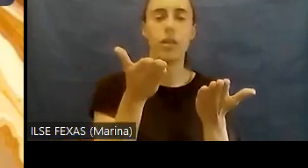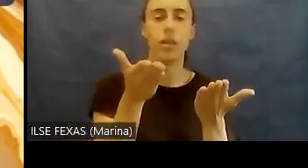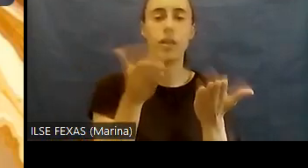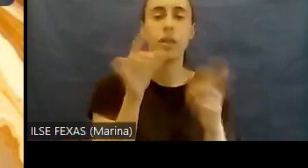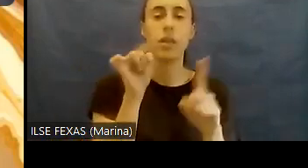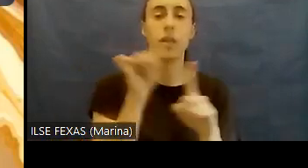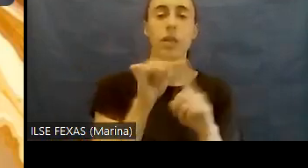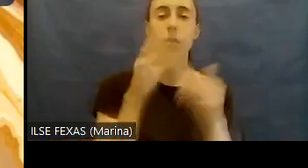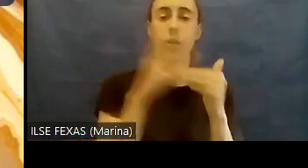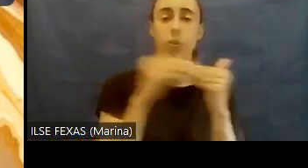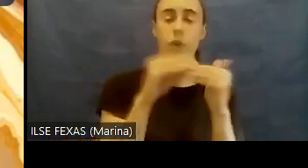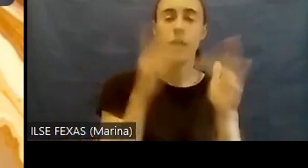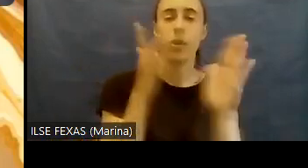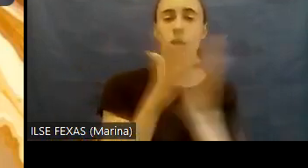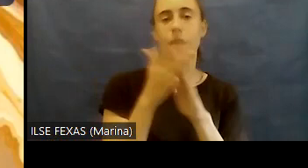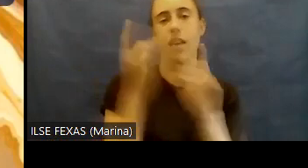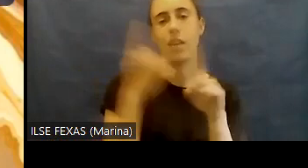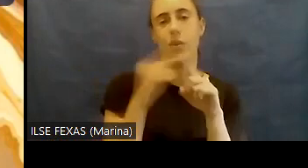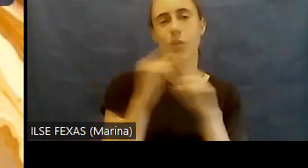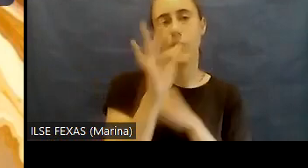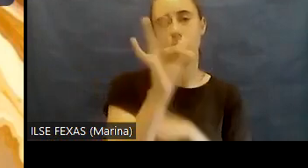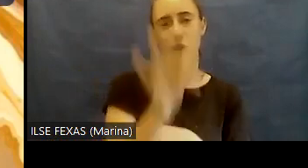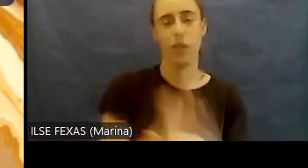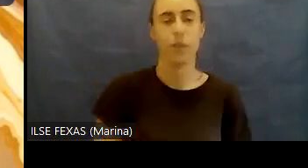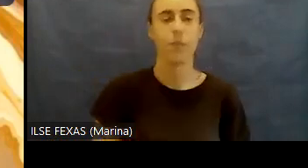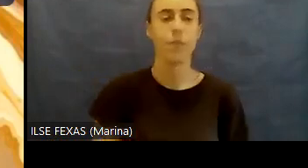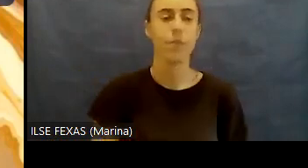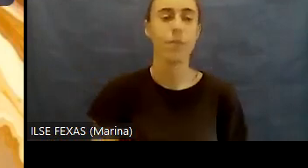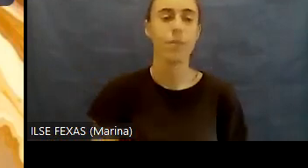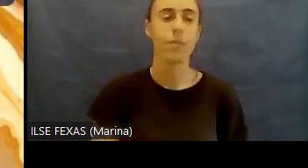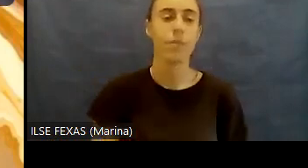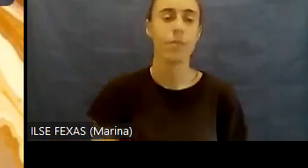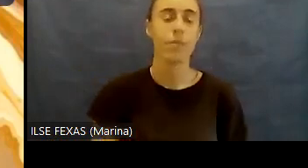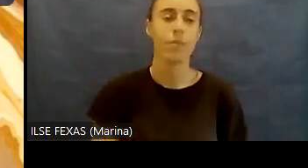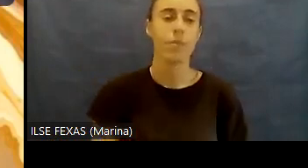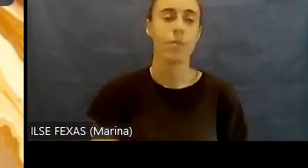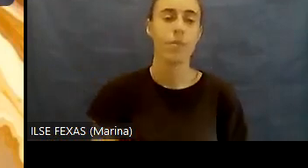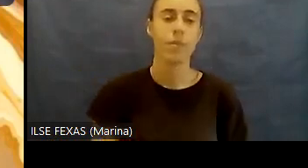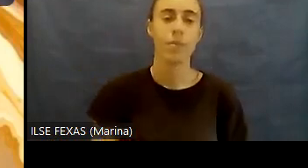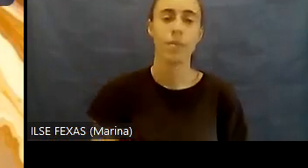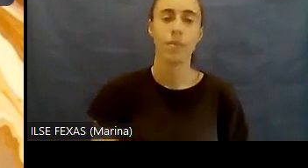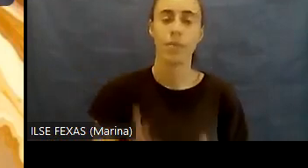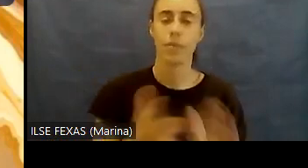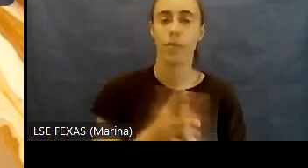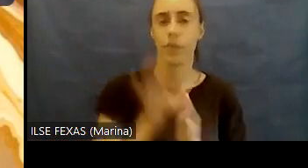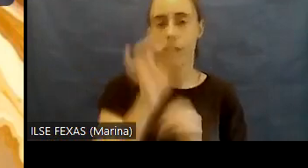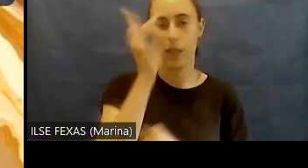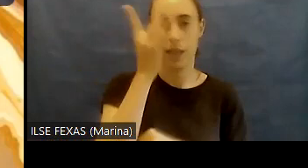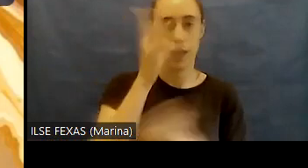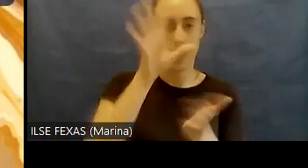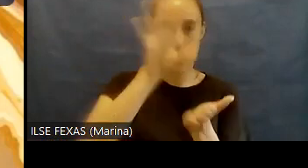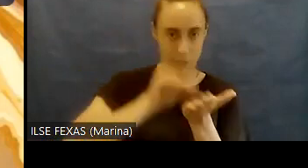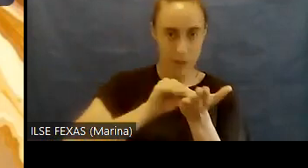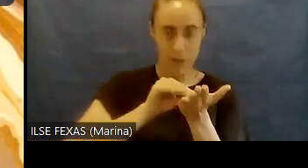explicar a los pacientes las bondades del gel de aloe vera. Entonces, quedaos con esta idea porque puede resultar